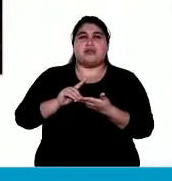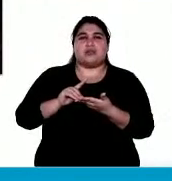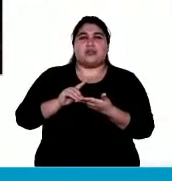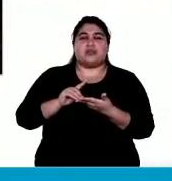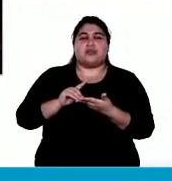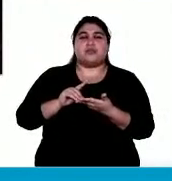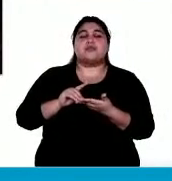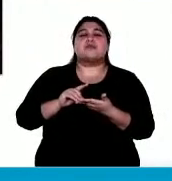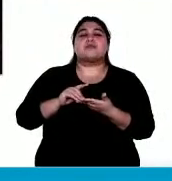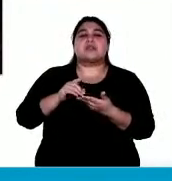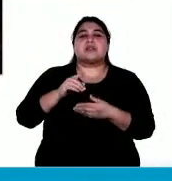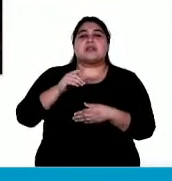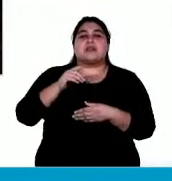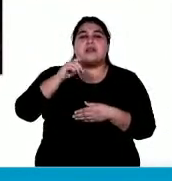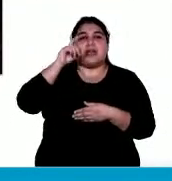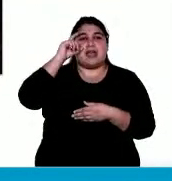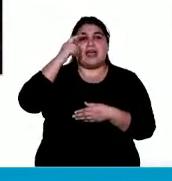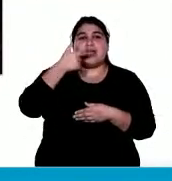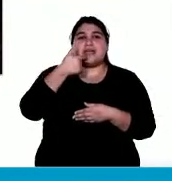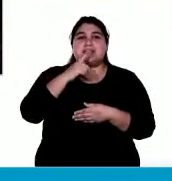Guillermo Sánchez Sterli.